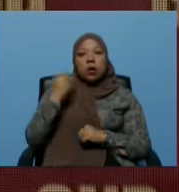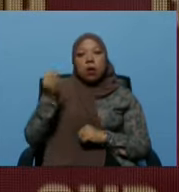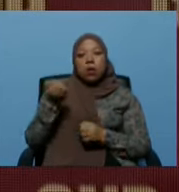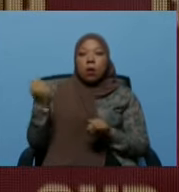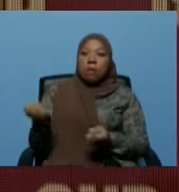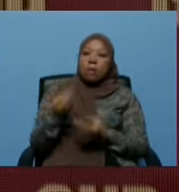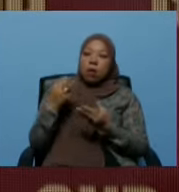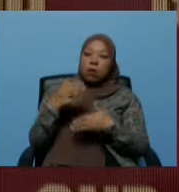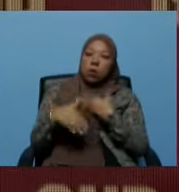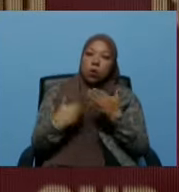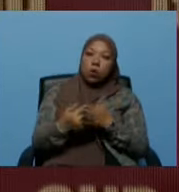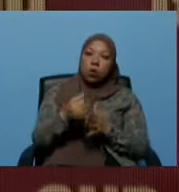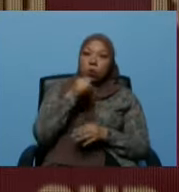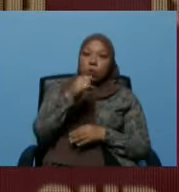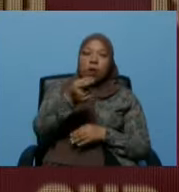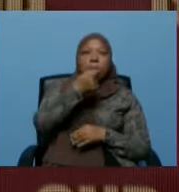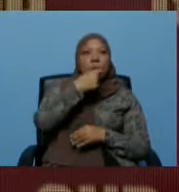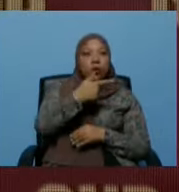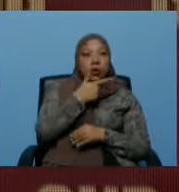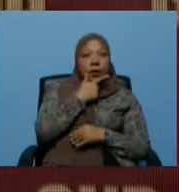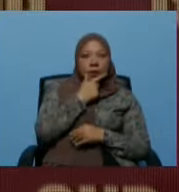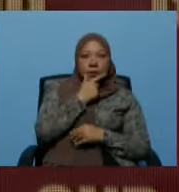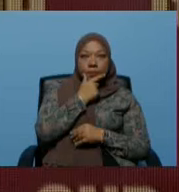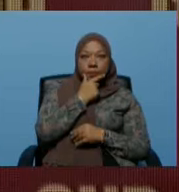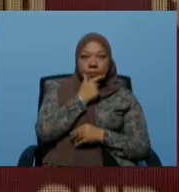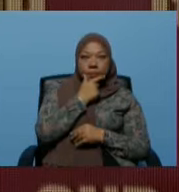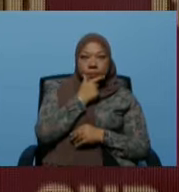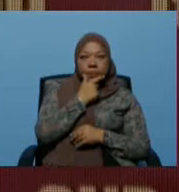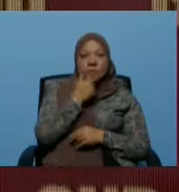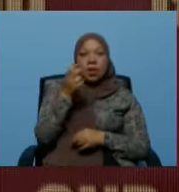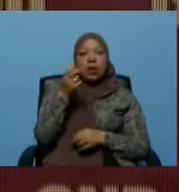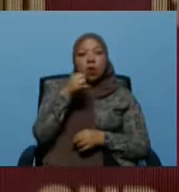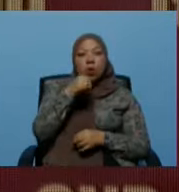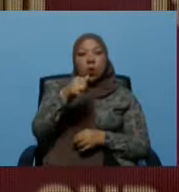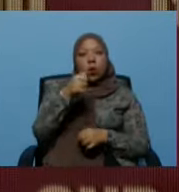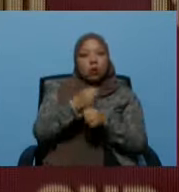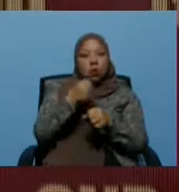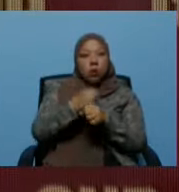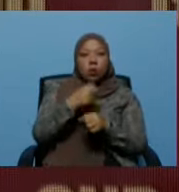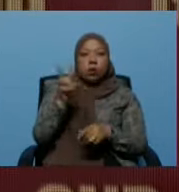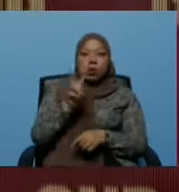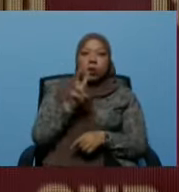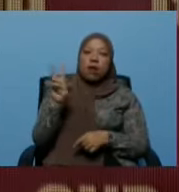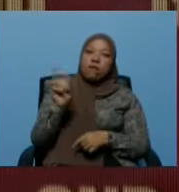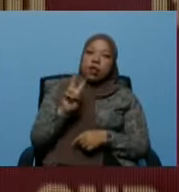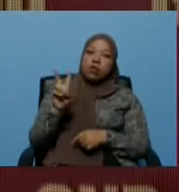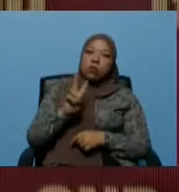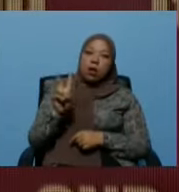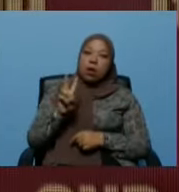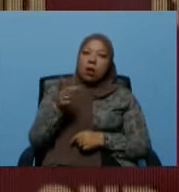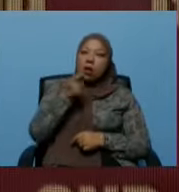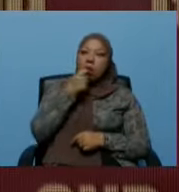mandan mensajes y me dan noticias tan bonitas de las revelaciones que están recibiendo sobre Venezuela.